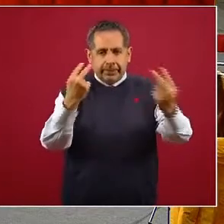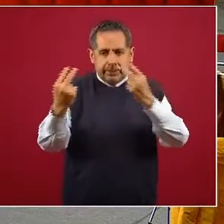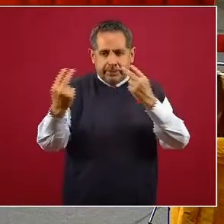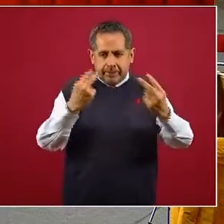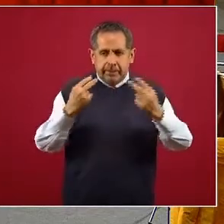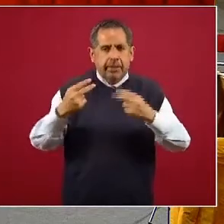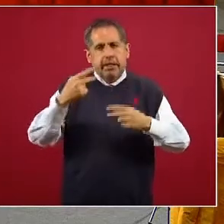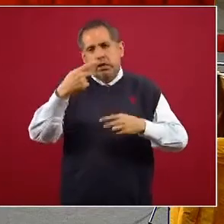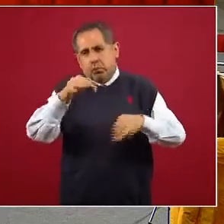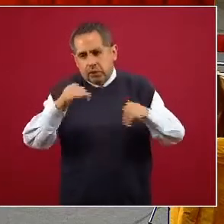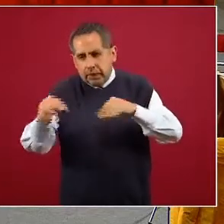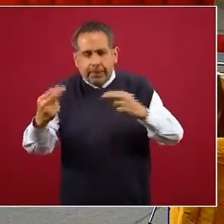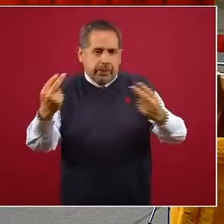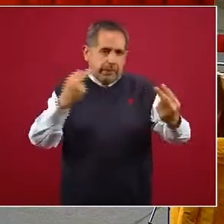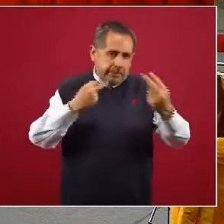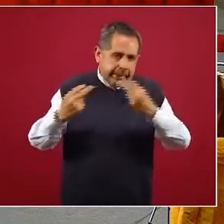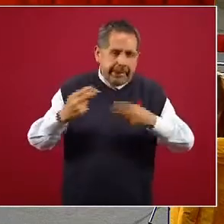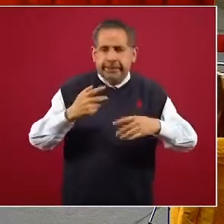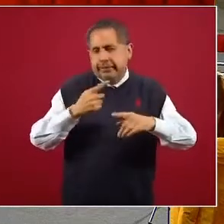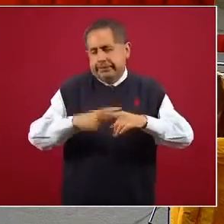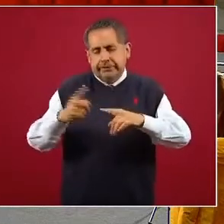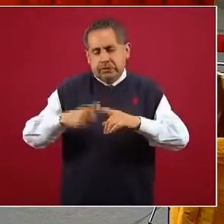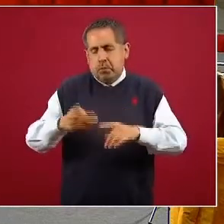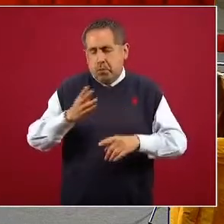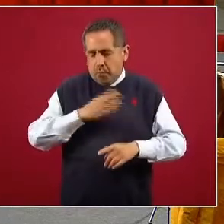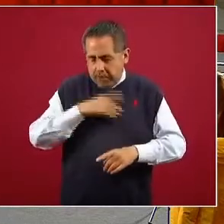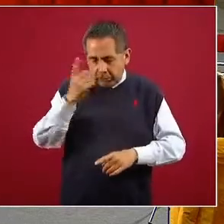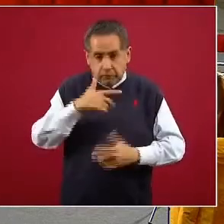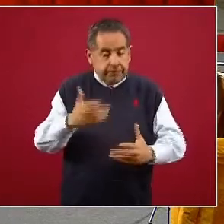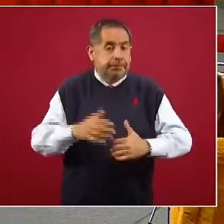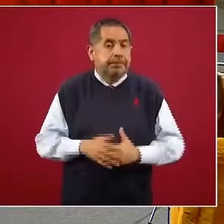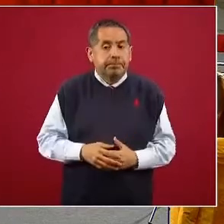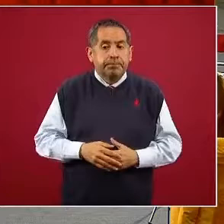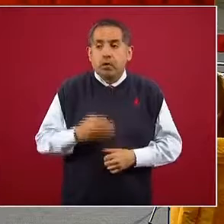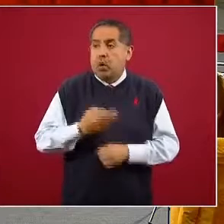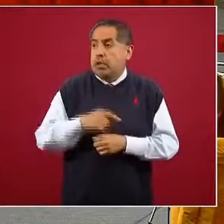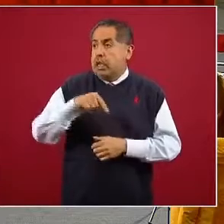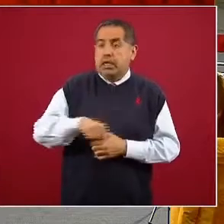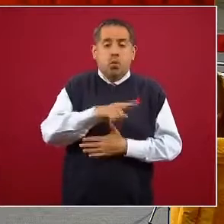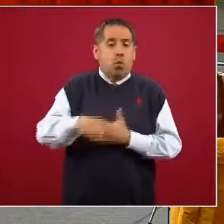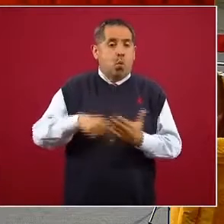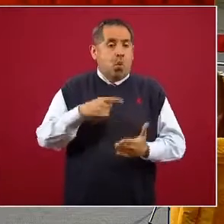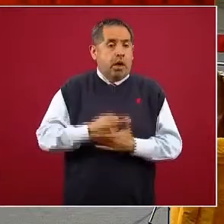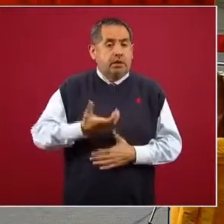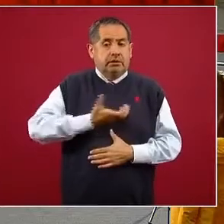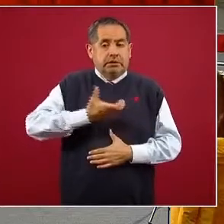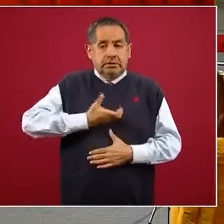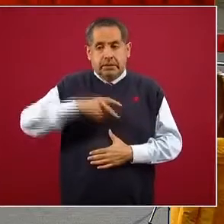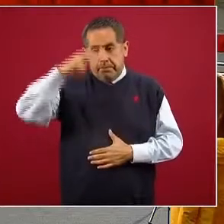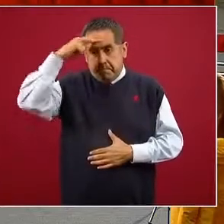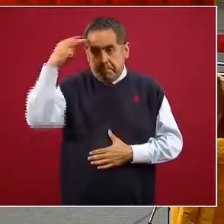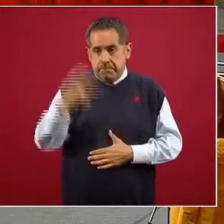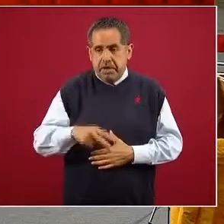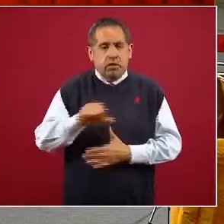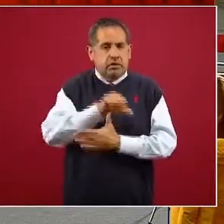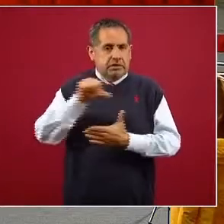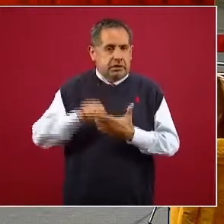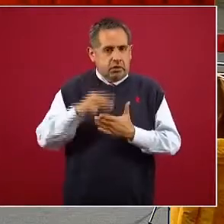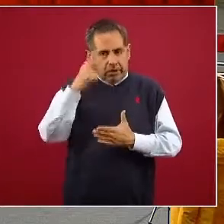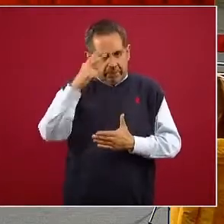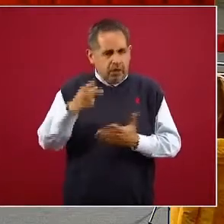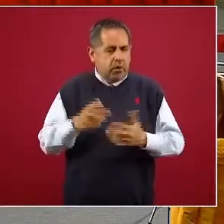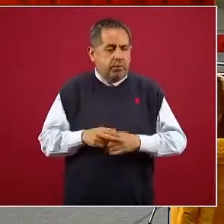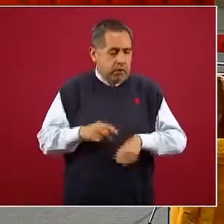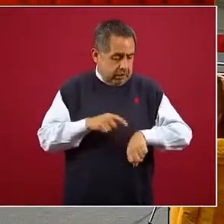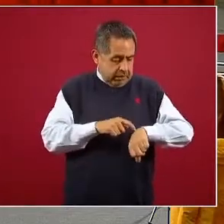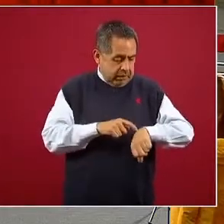lugares de trabajo, donde nos estén viendo. Estamos en el Palacio Nacional de México, en la Ciudad de México, son